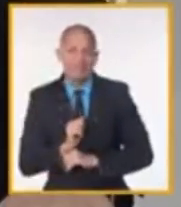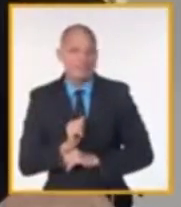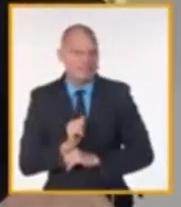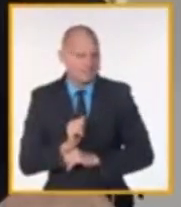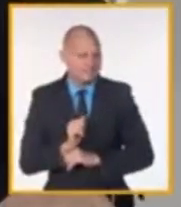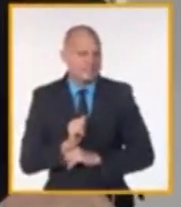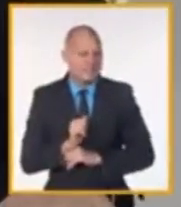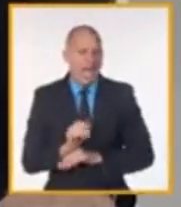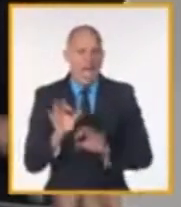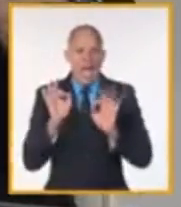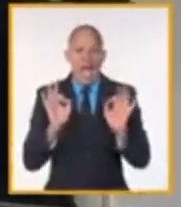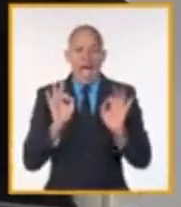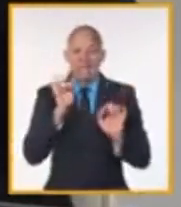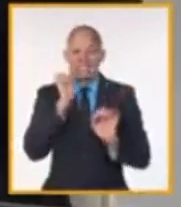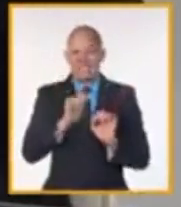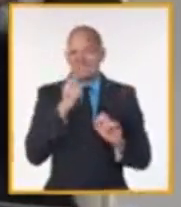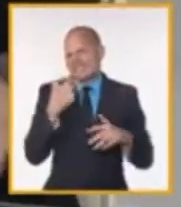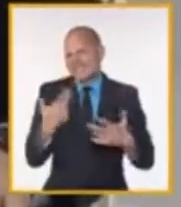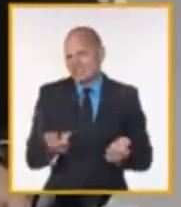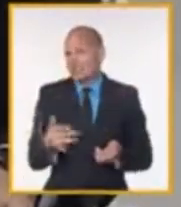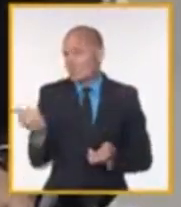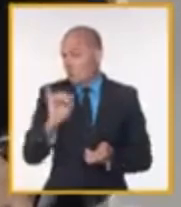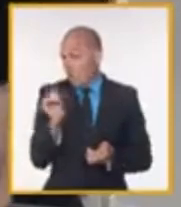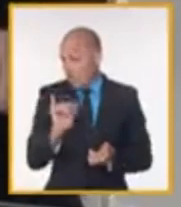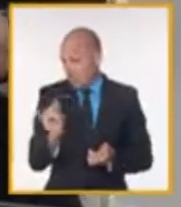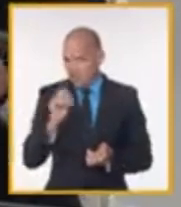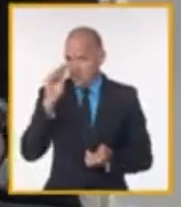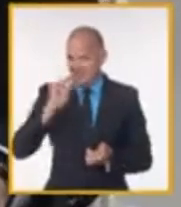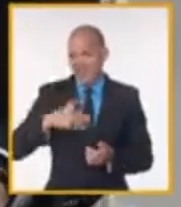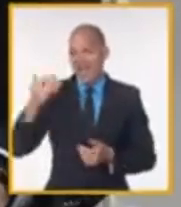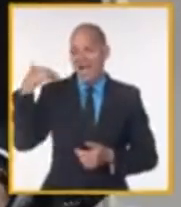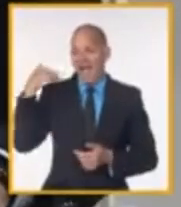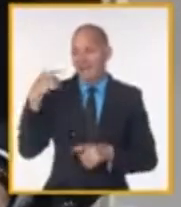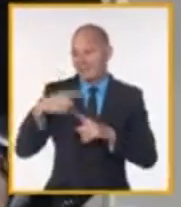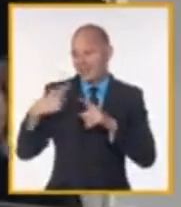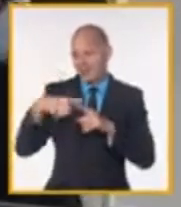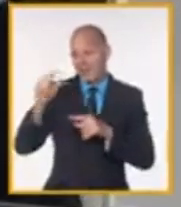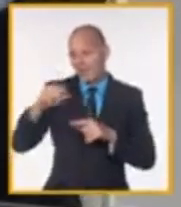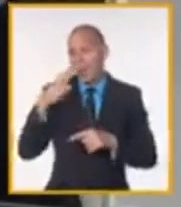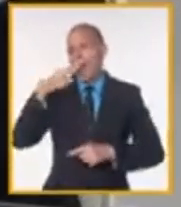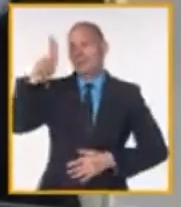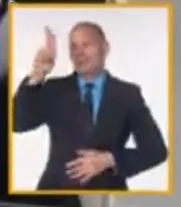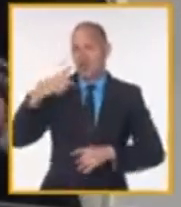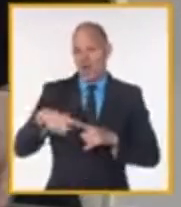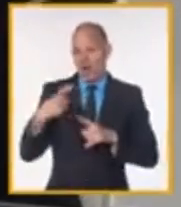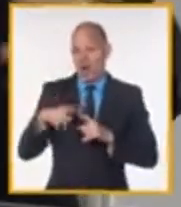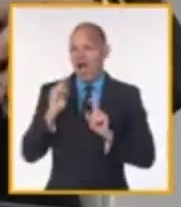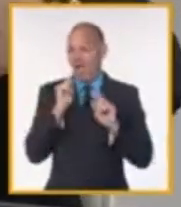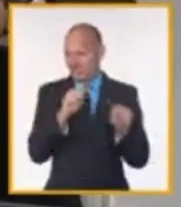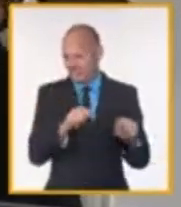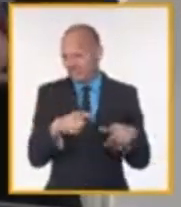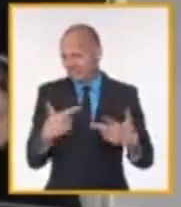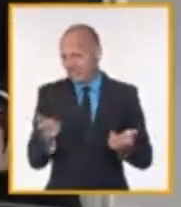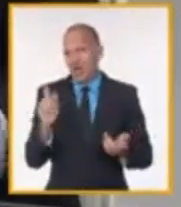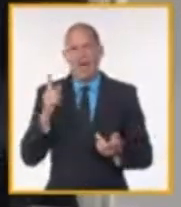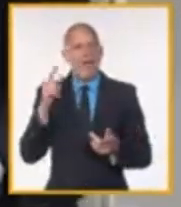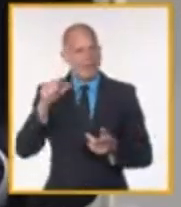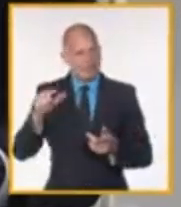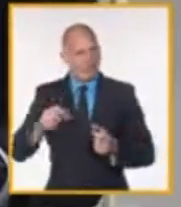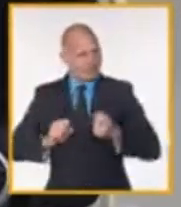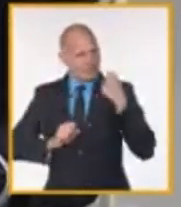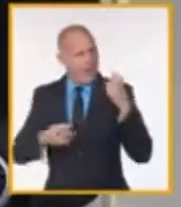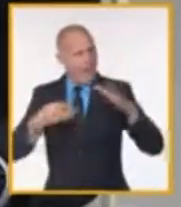territorio actual Ucrania o en Napoleón Hitler incluso Los herederos